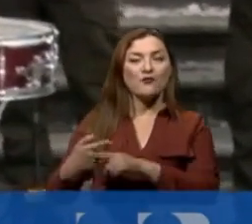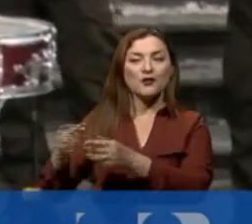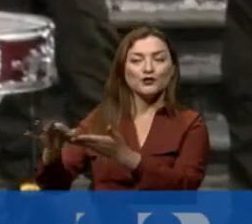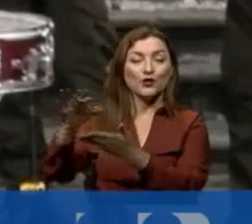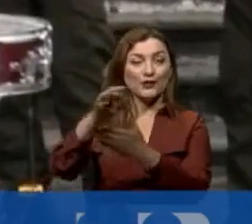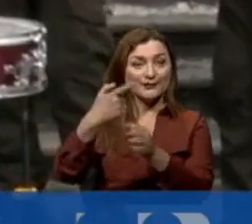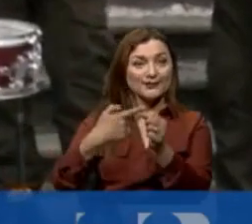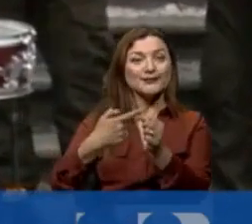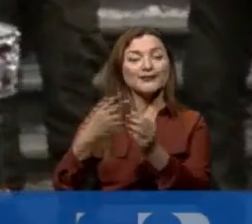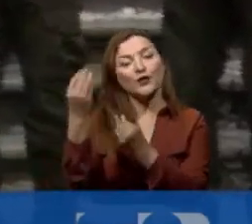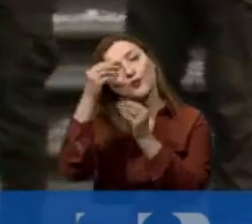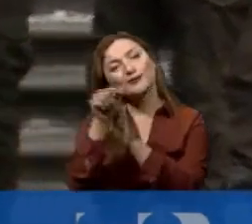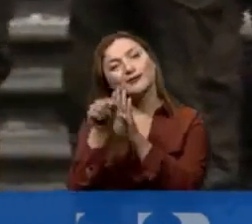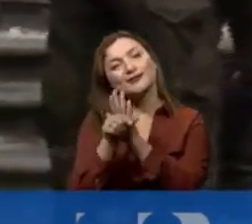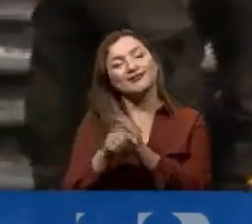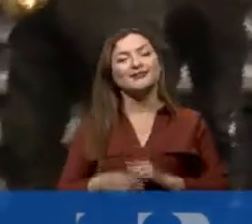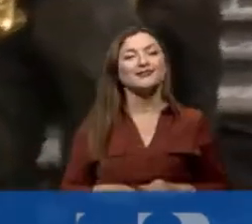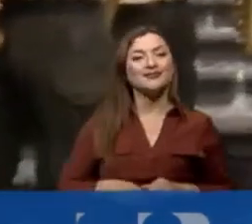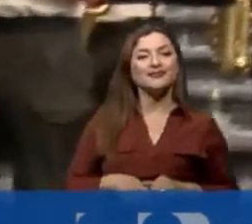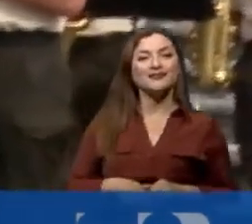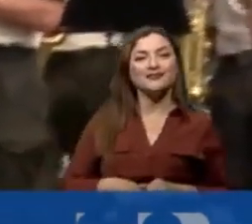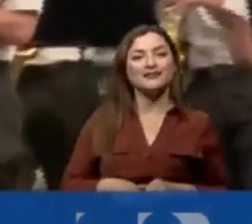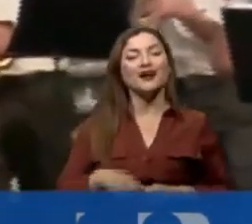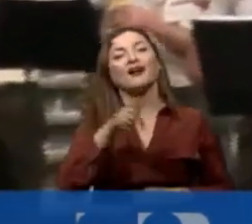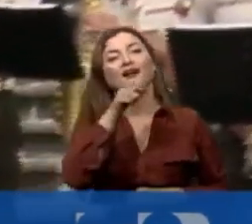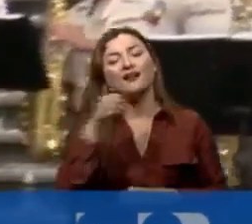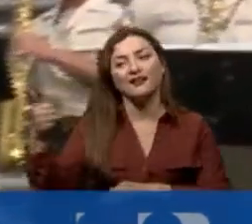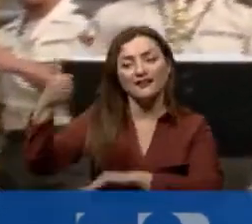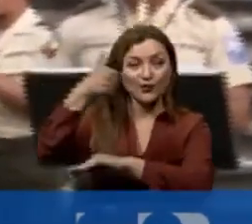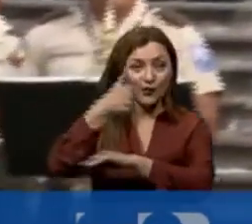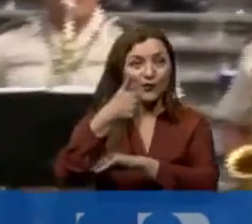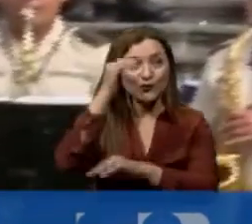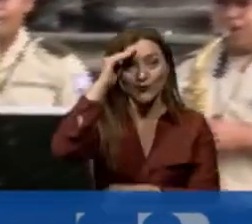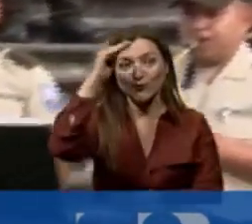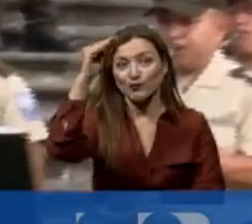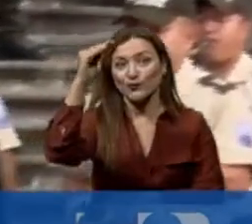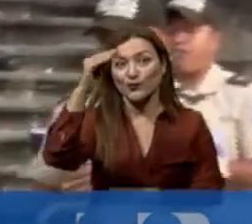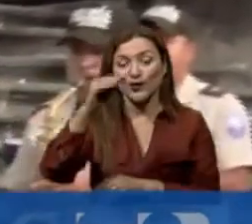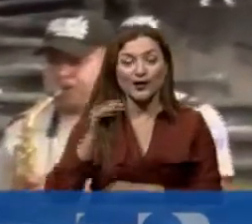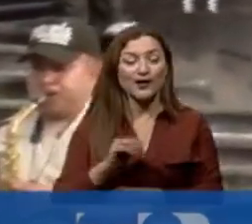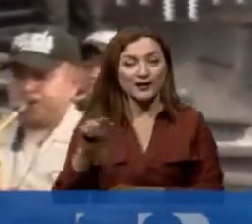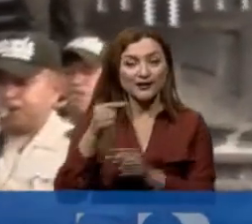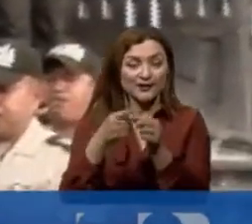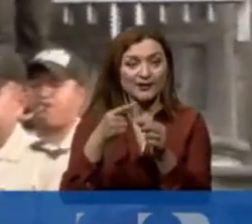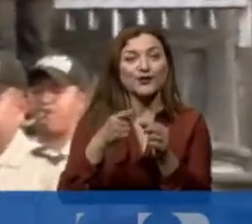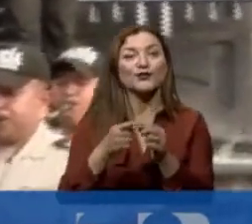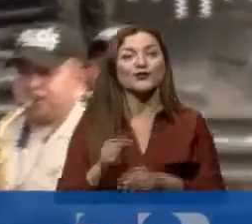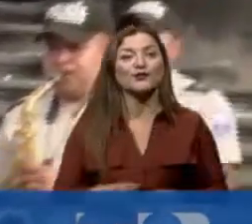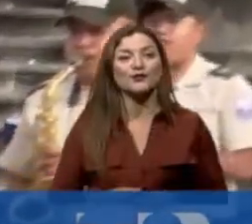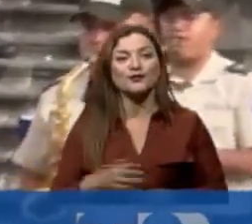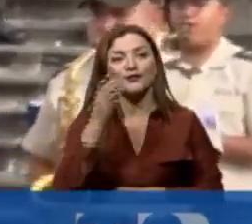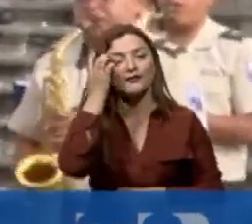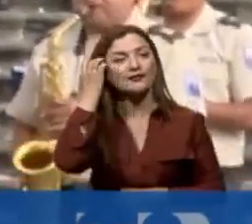Pero para que nos comente un poquito más detalles, estamos con el comandante de policía del DMQ, Juan Francisco Orquera,